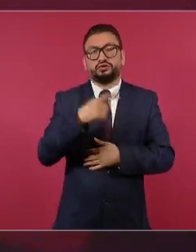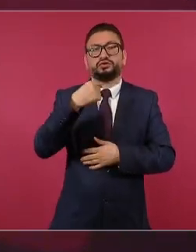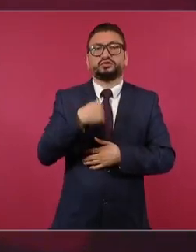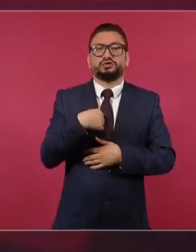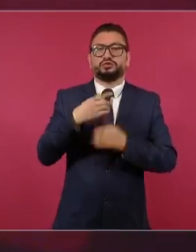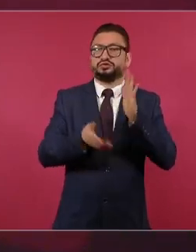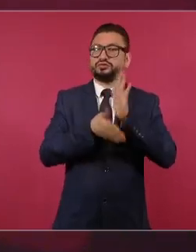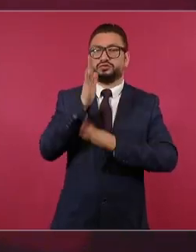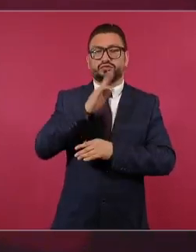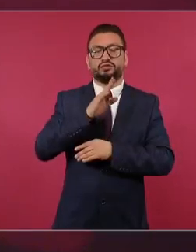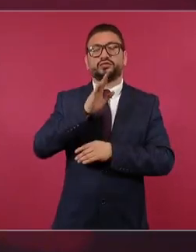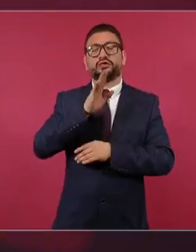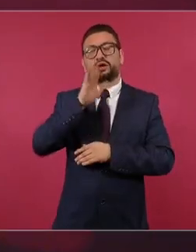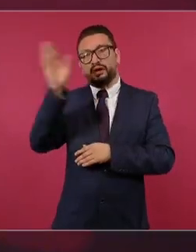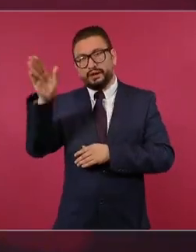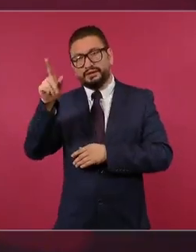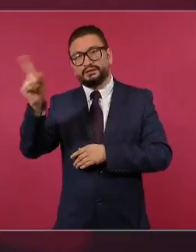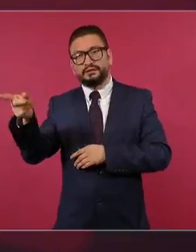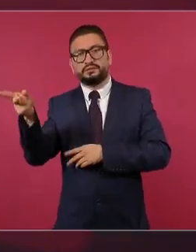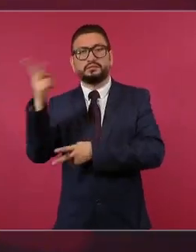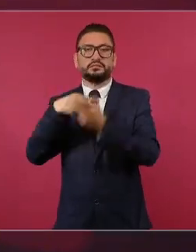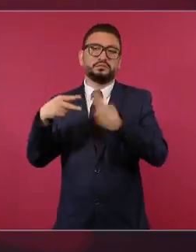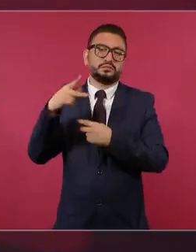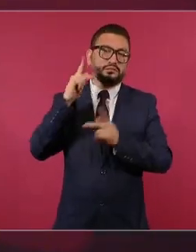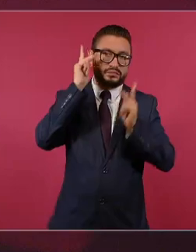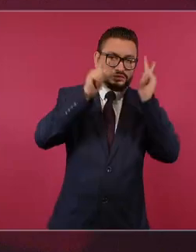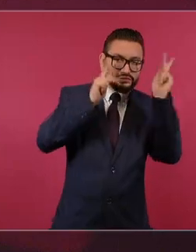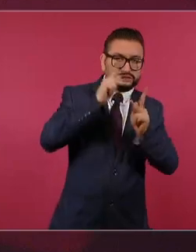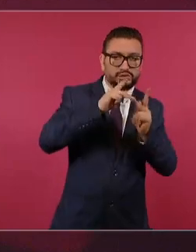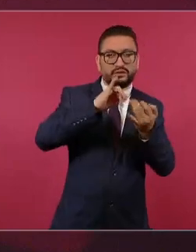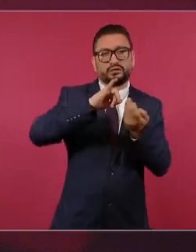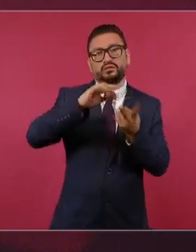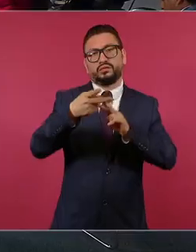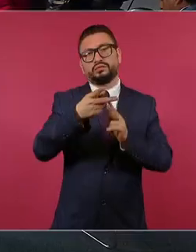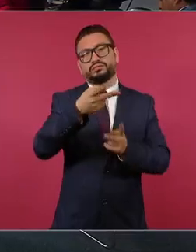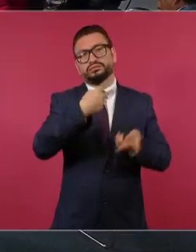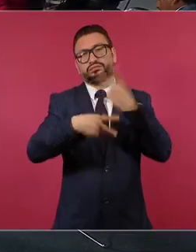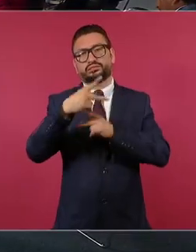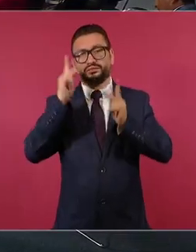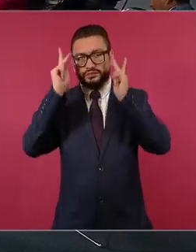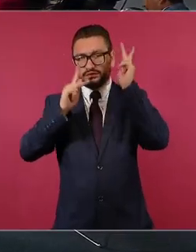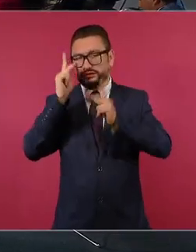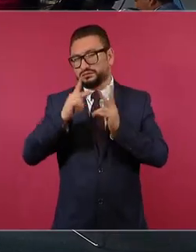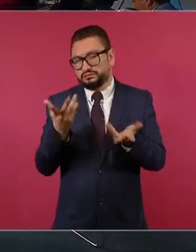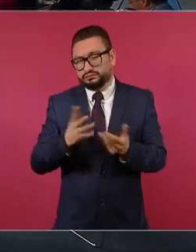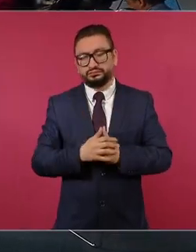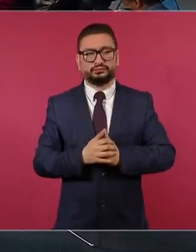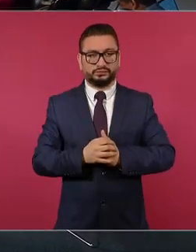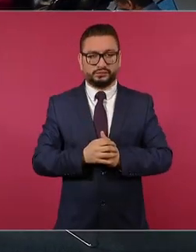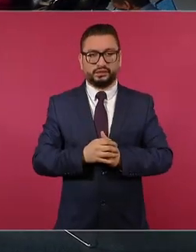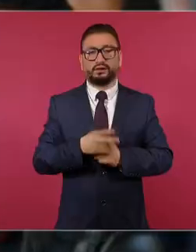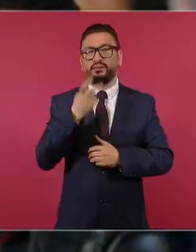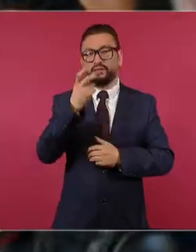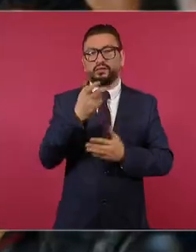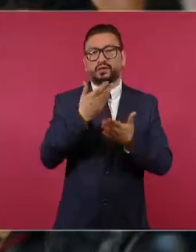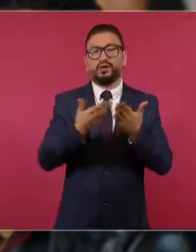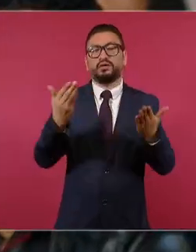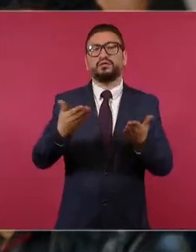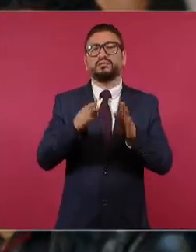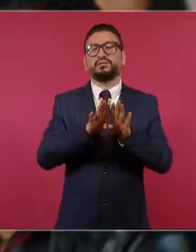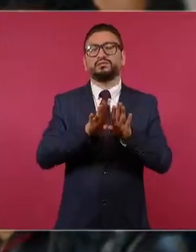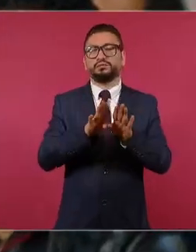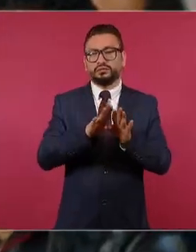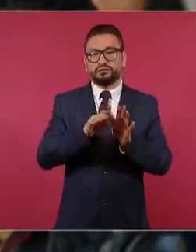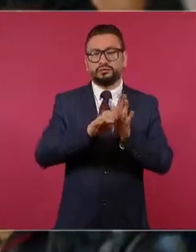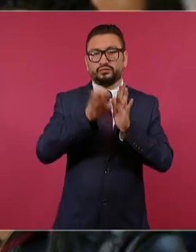estar visitándolos, y ellos también me van a ir a visitar. Sí, precisamente la duda ahí sobre estos vuelos, por ejemplo,